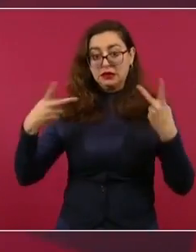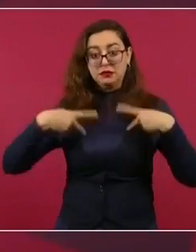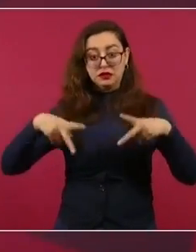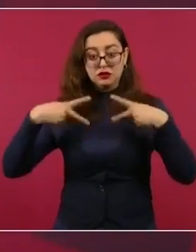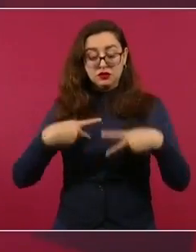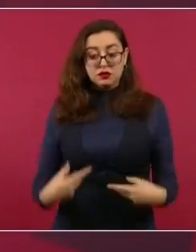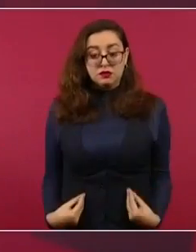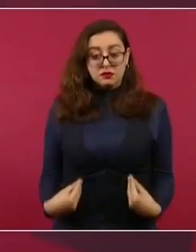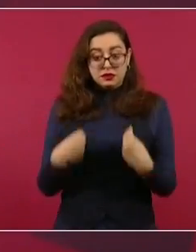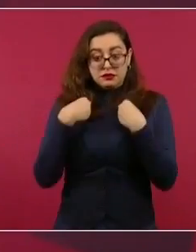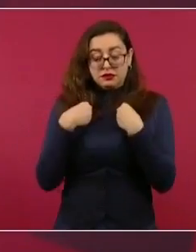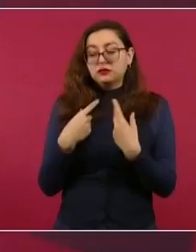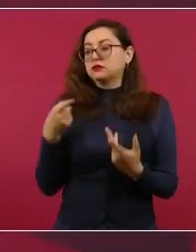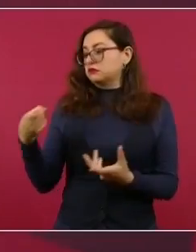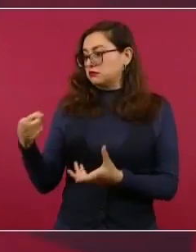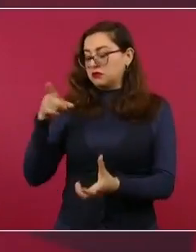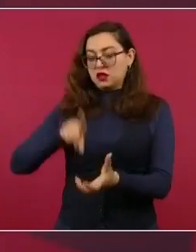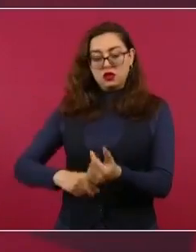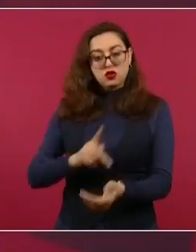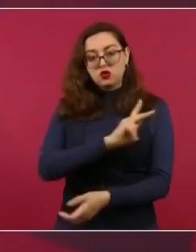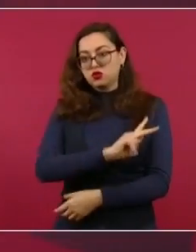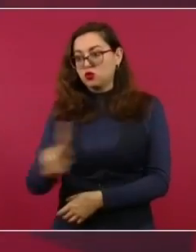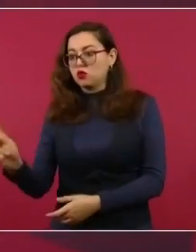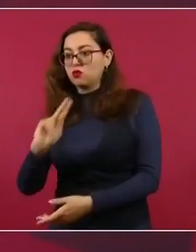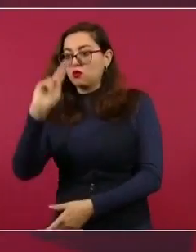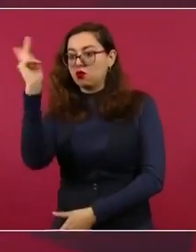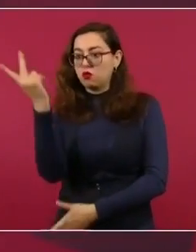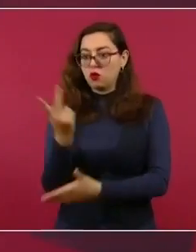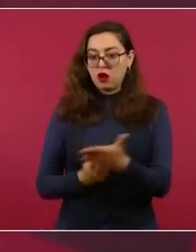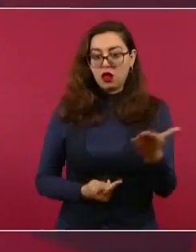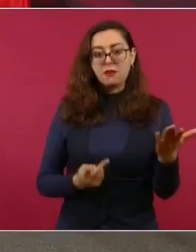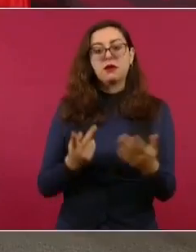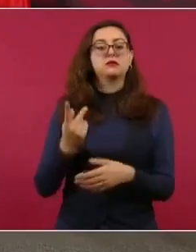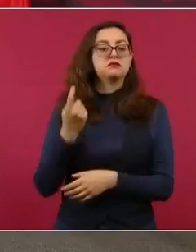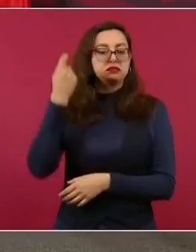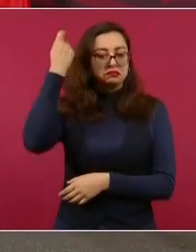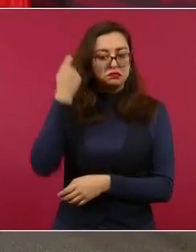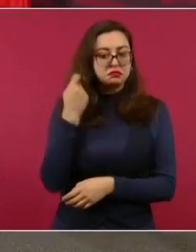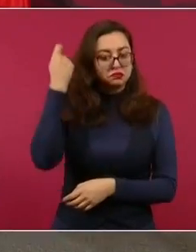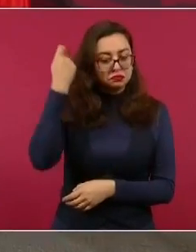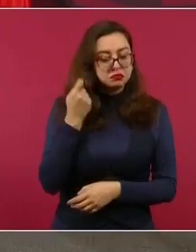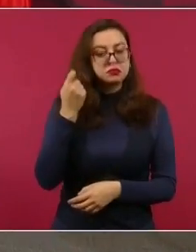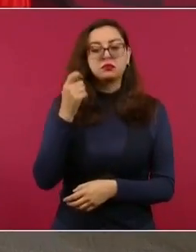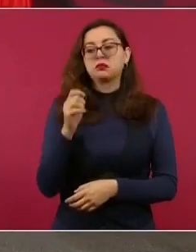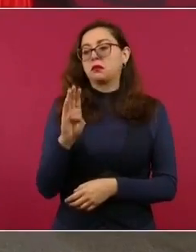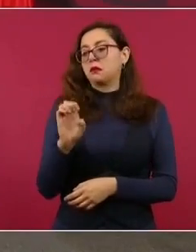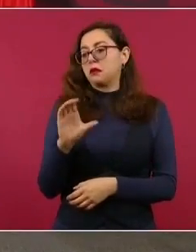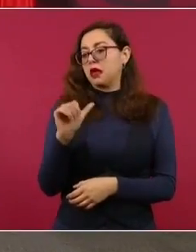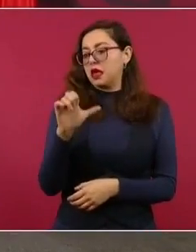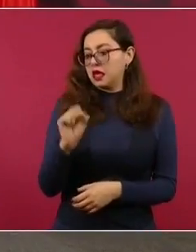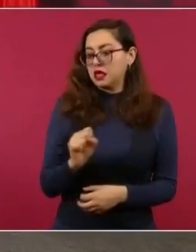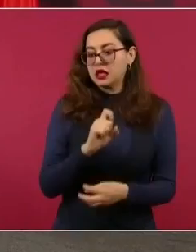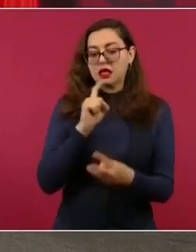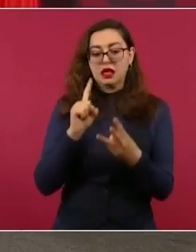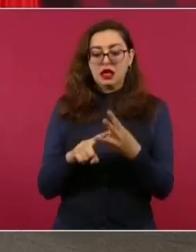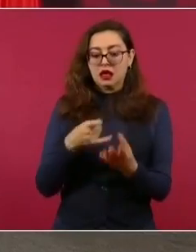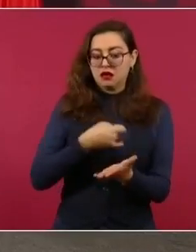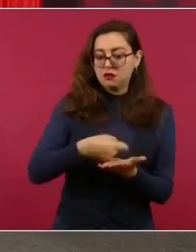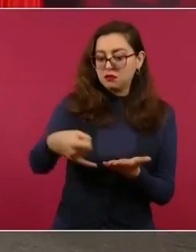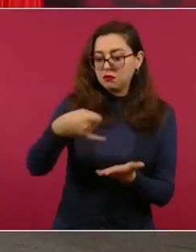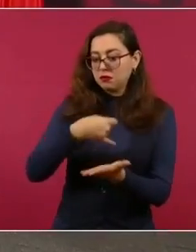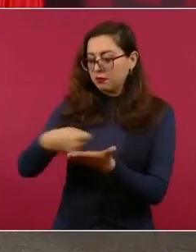la pensión adultos mayores como las becas están en el programa sembrando vida